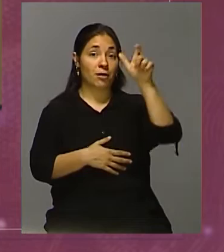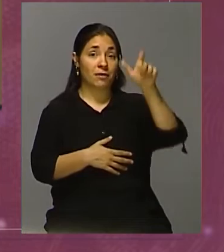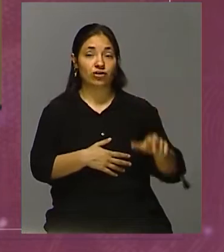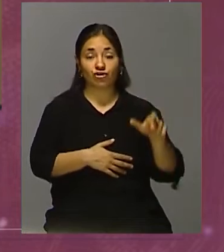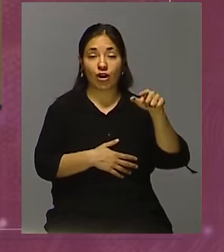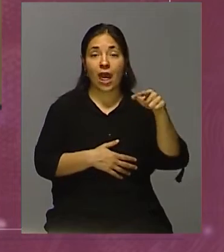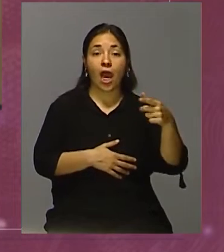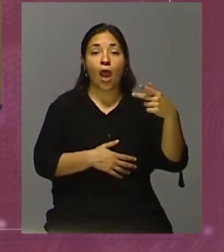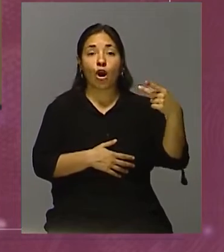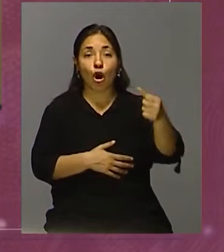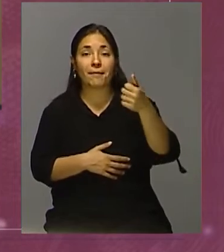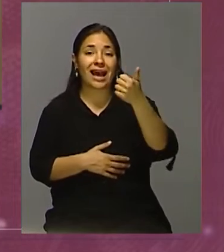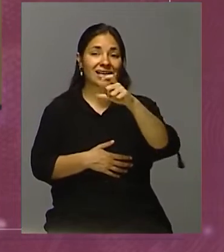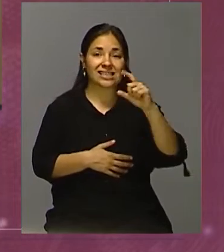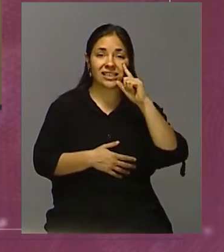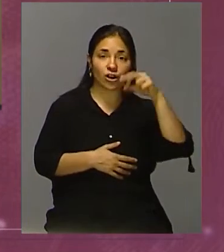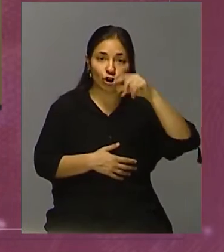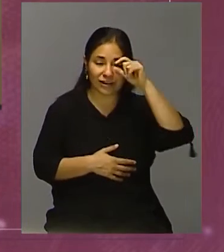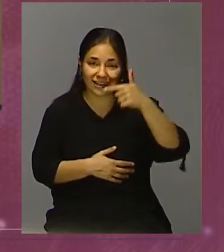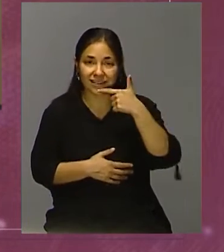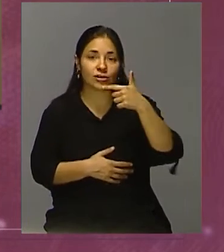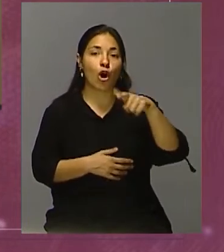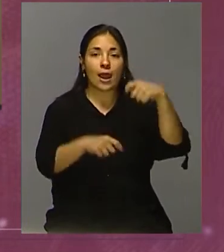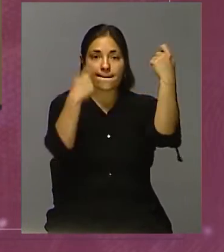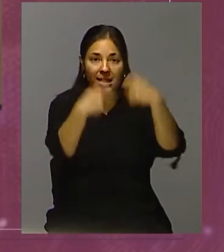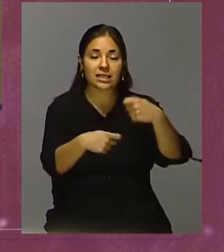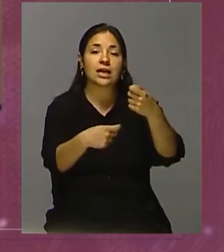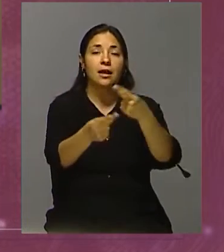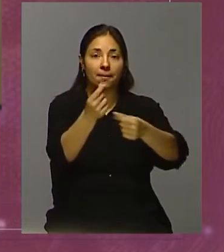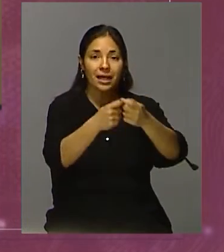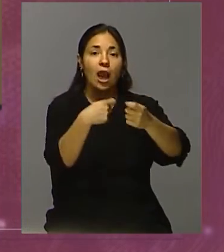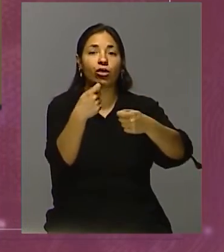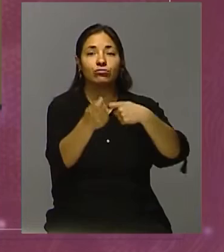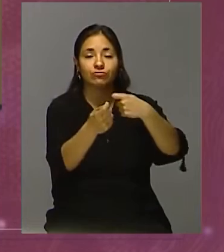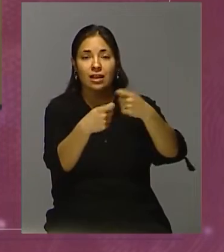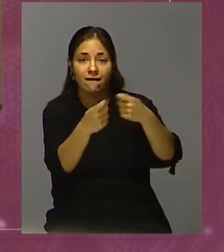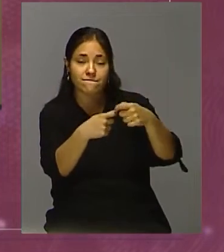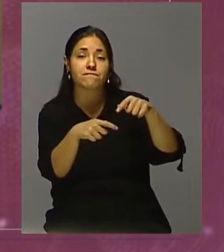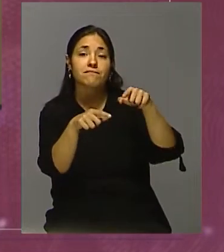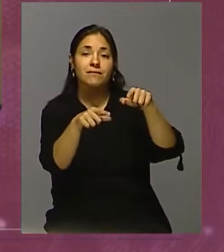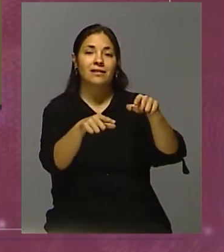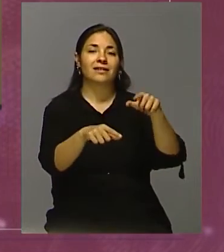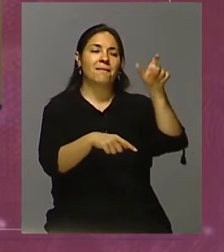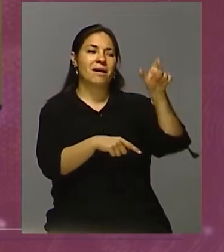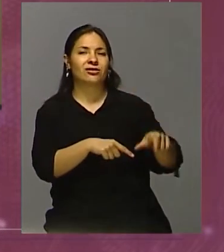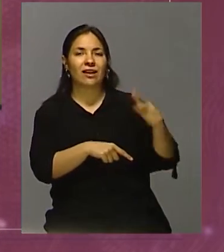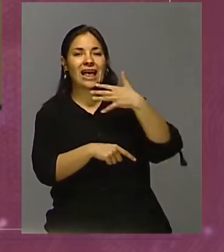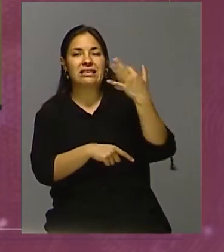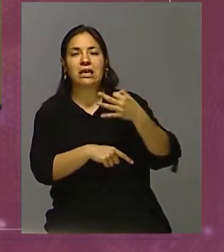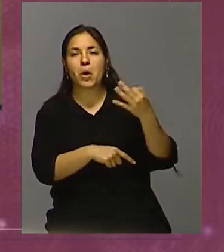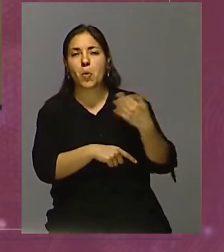acciones o el que puede invertir en el mercado de valores debe ser alguien que tiene un recurso, digamos,